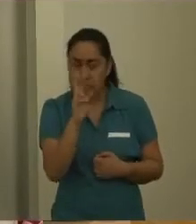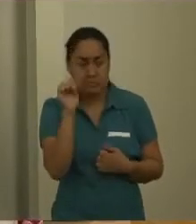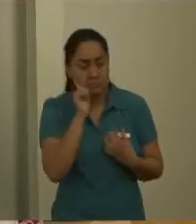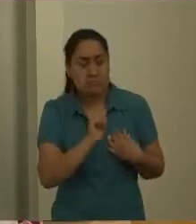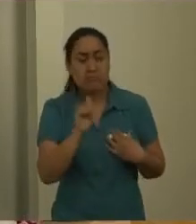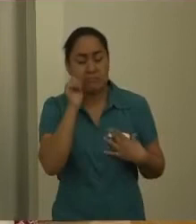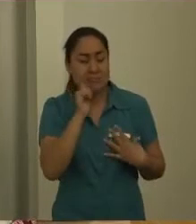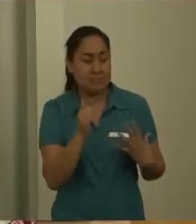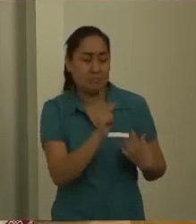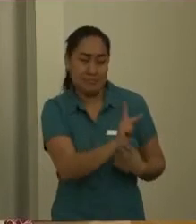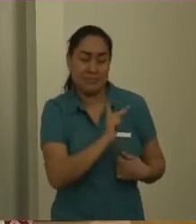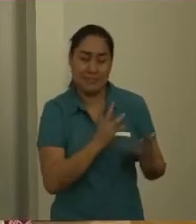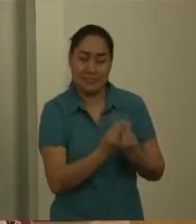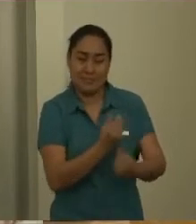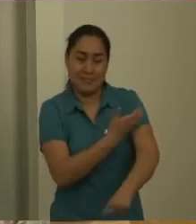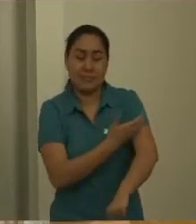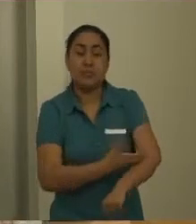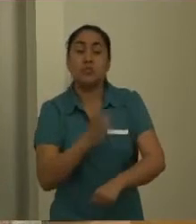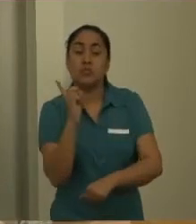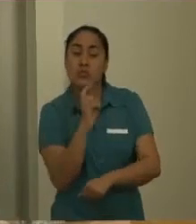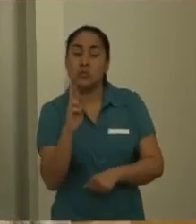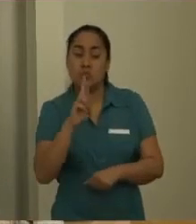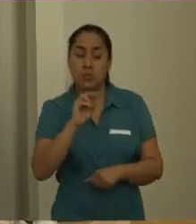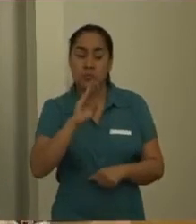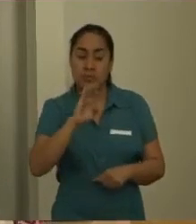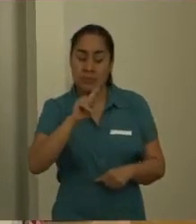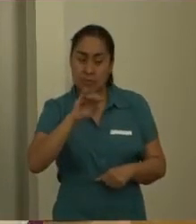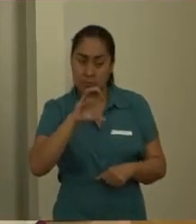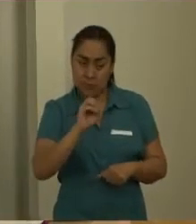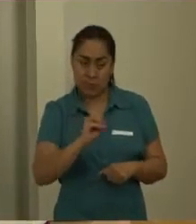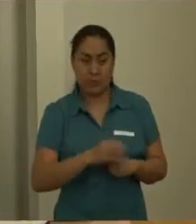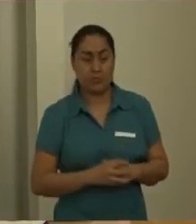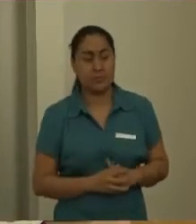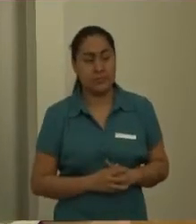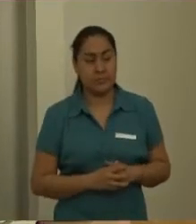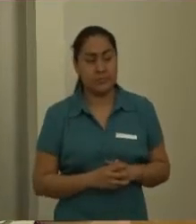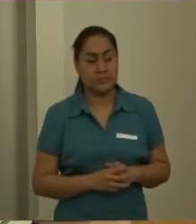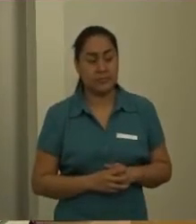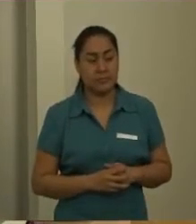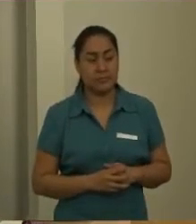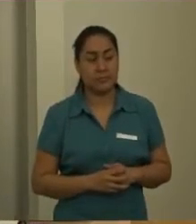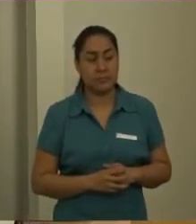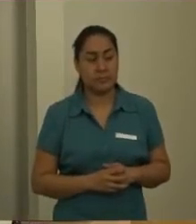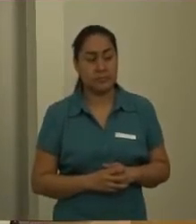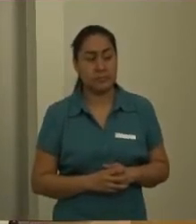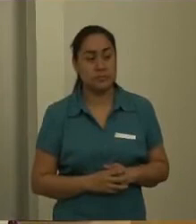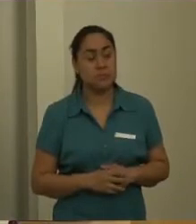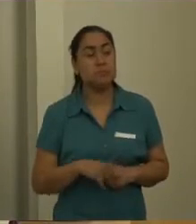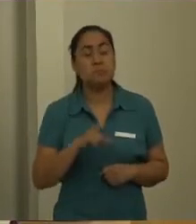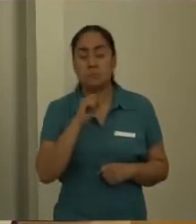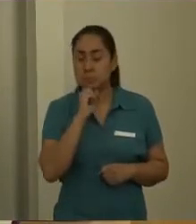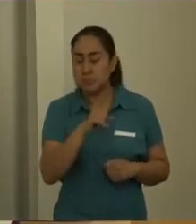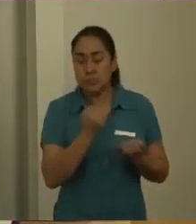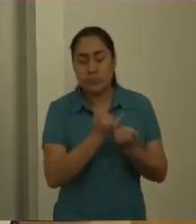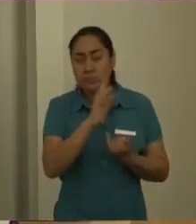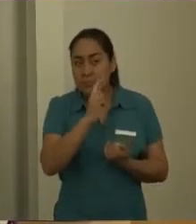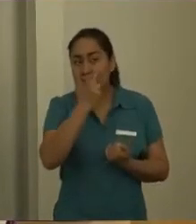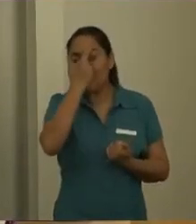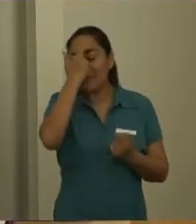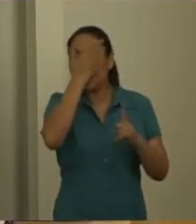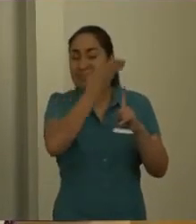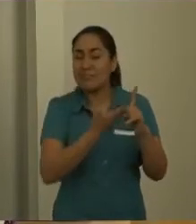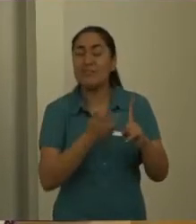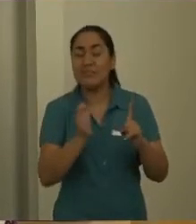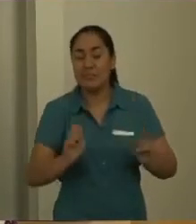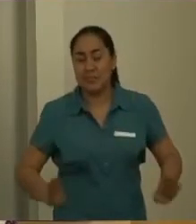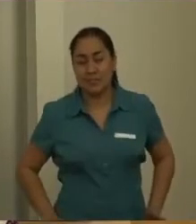querido colega doctor roberto están en hagen y lo recordó también como